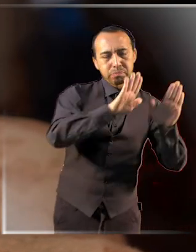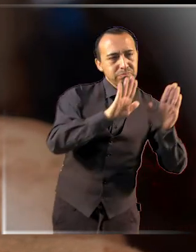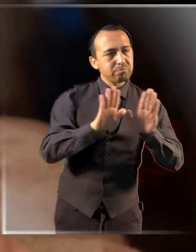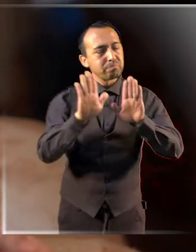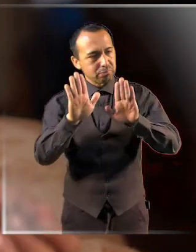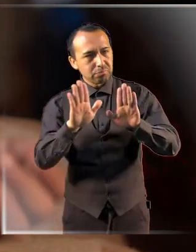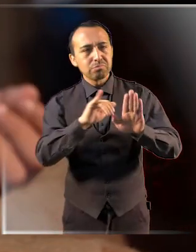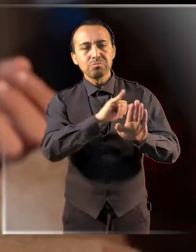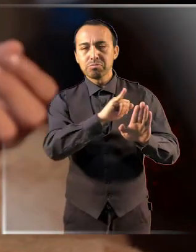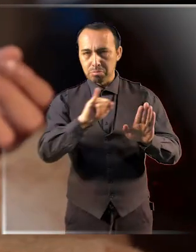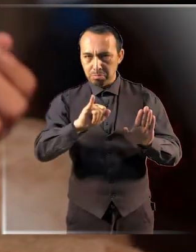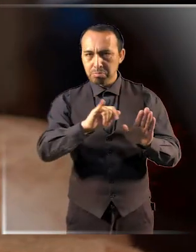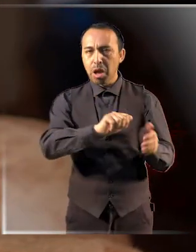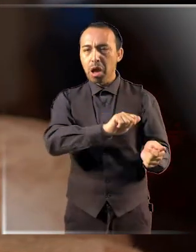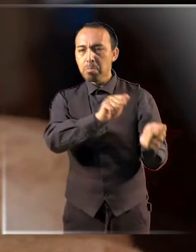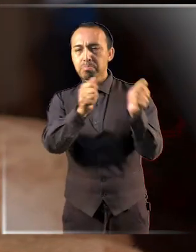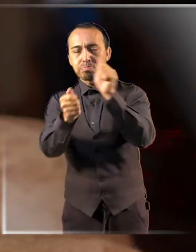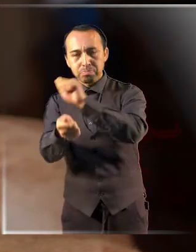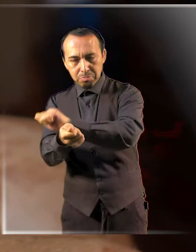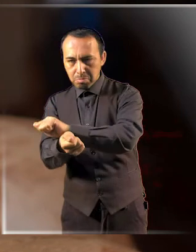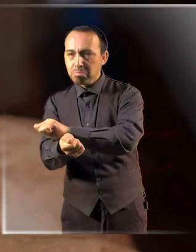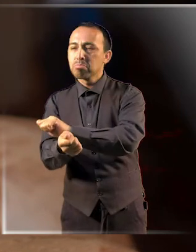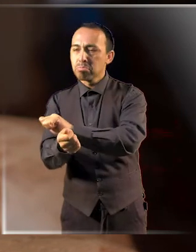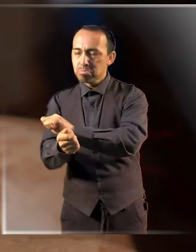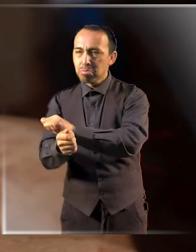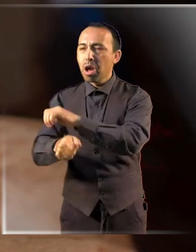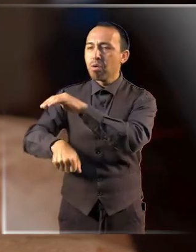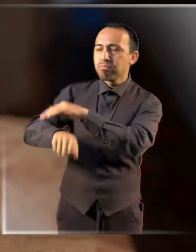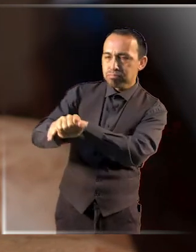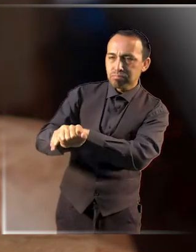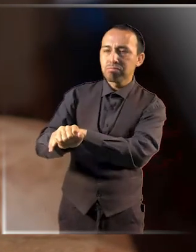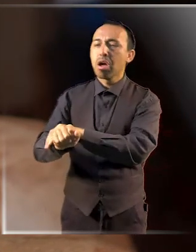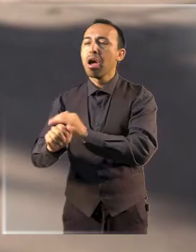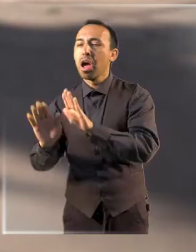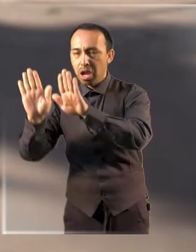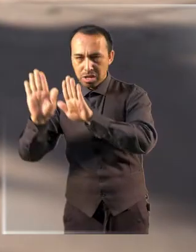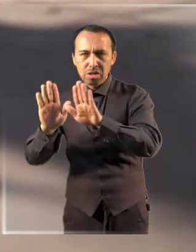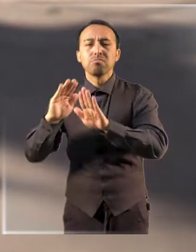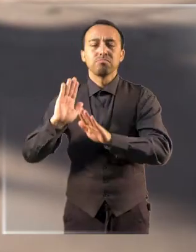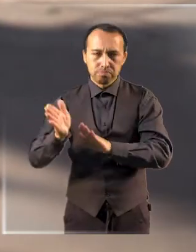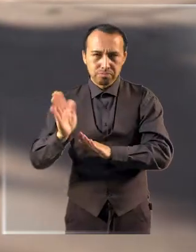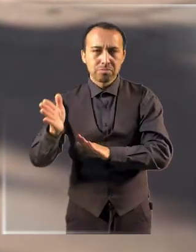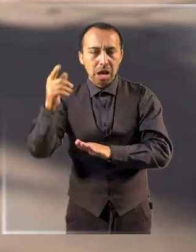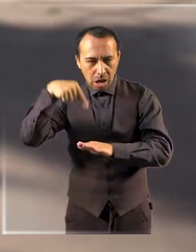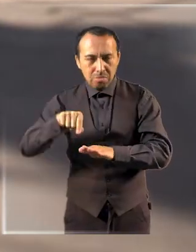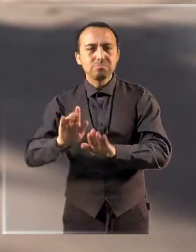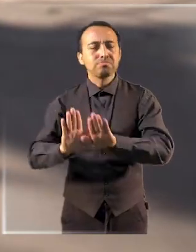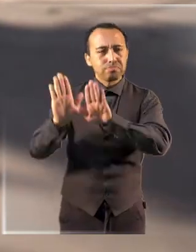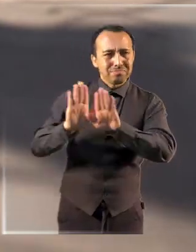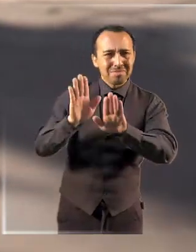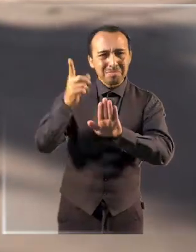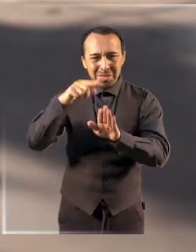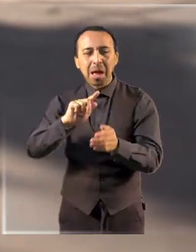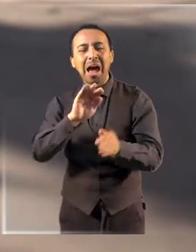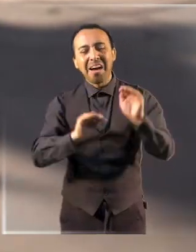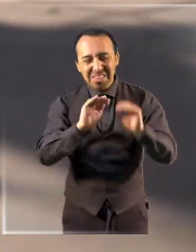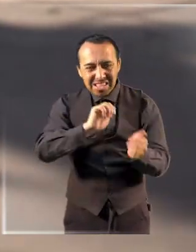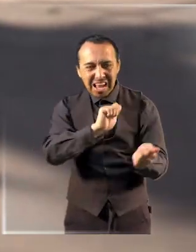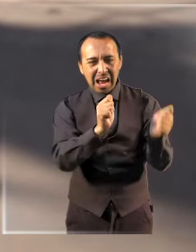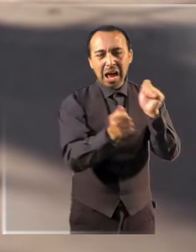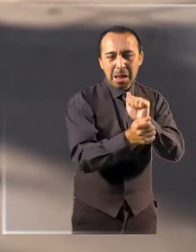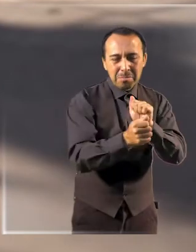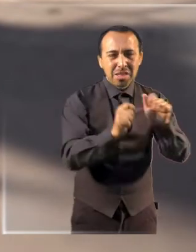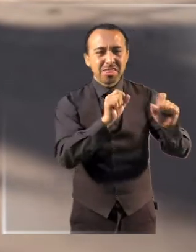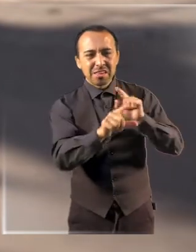a gustar. Después pasé a jugar arquero. Después ahora juego arquero, pero. Emanuel continúa